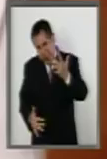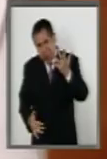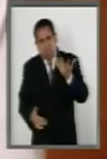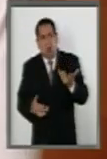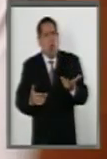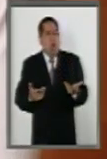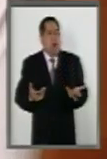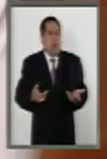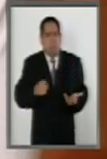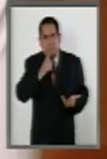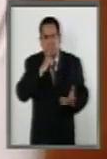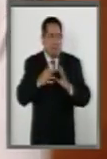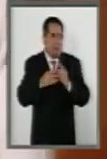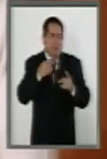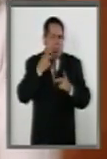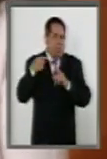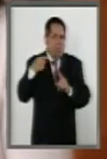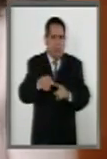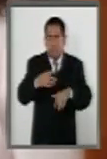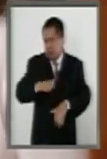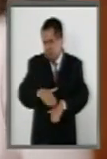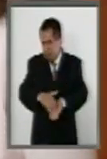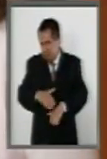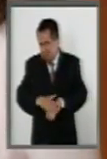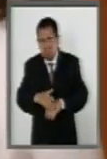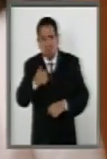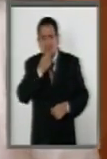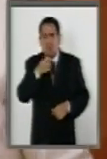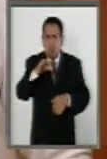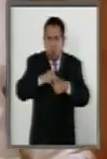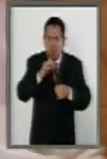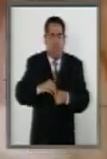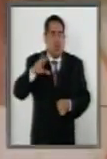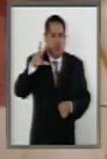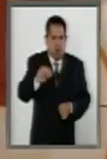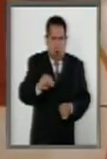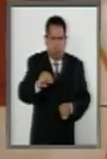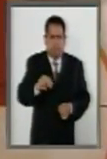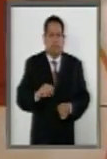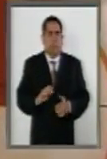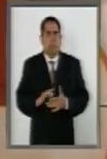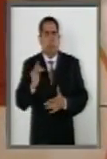cosas, no tiene ningún sentido. Nuestro llamado es a votar en contra. Gracias.